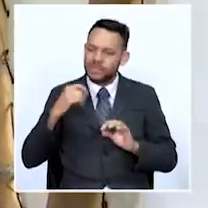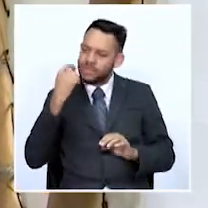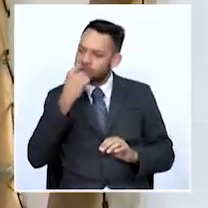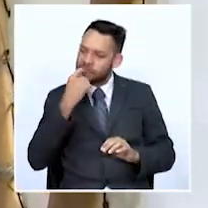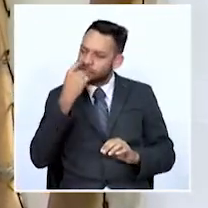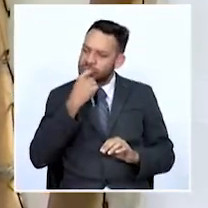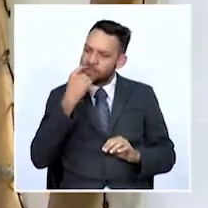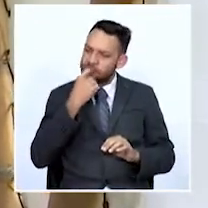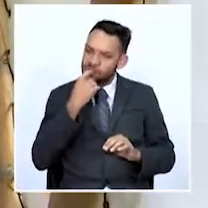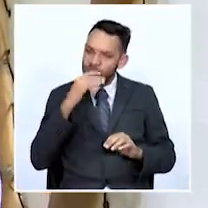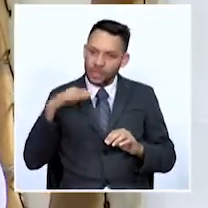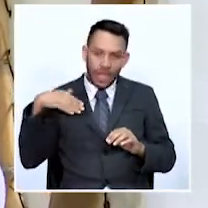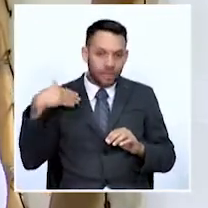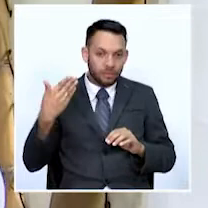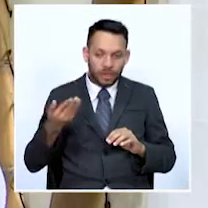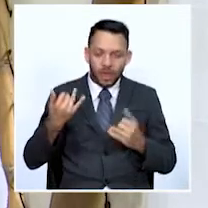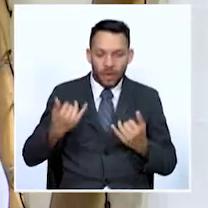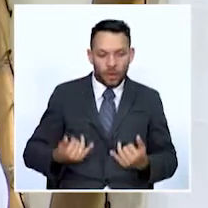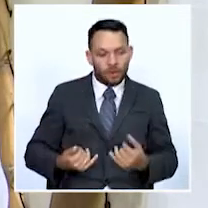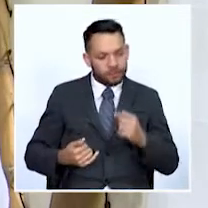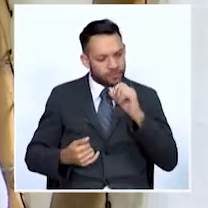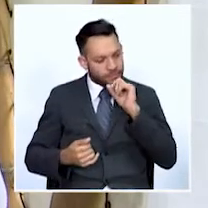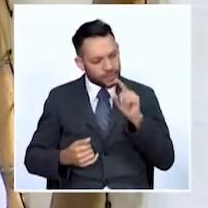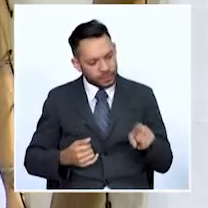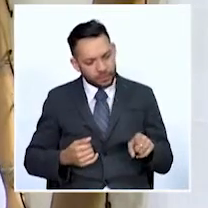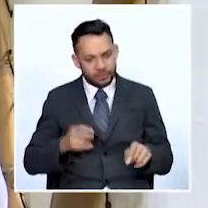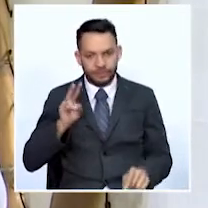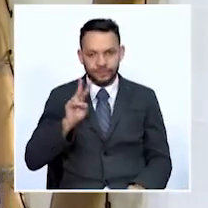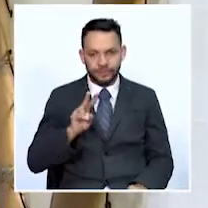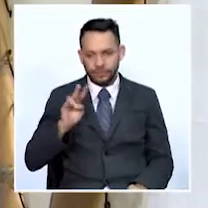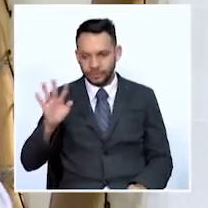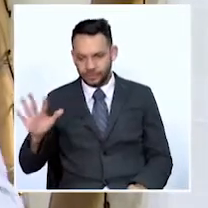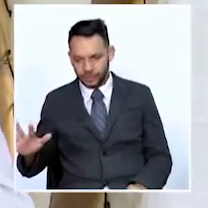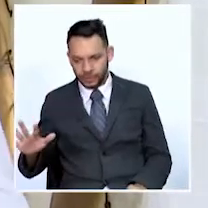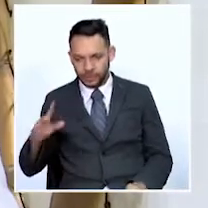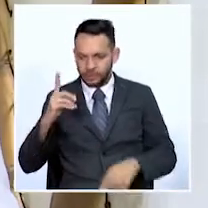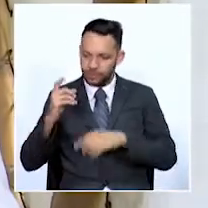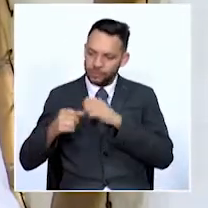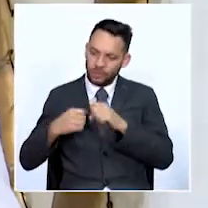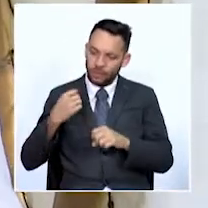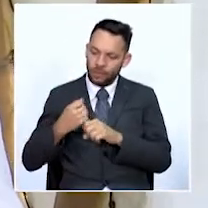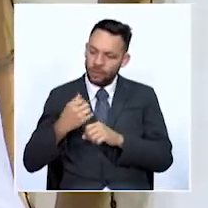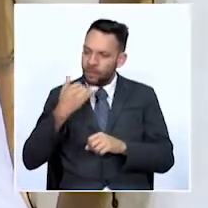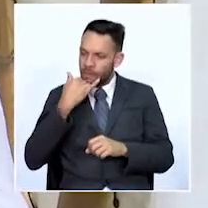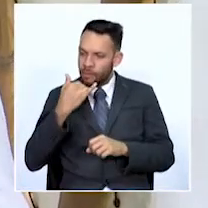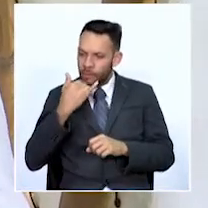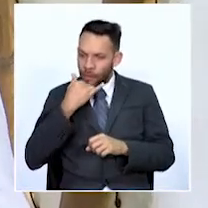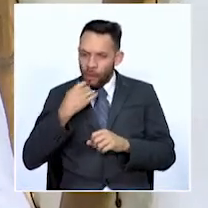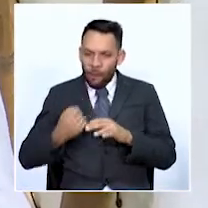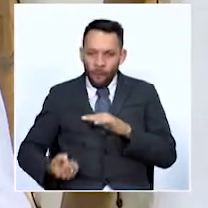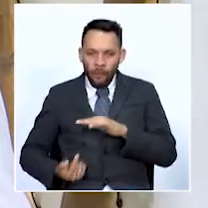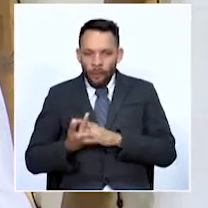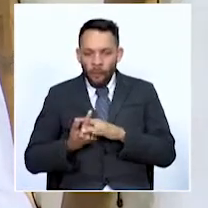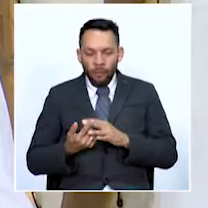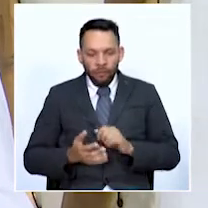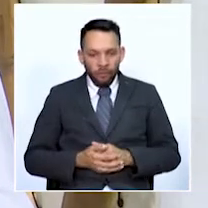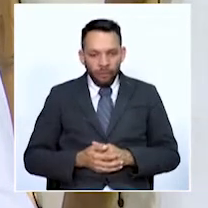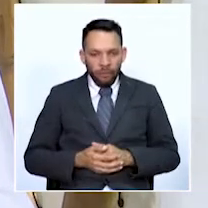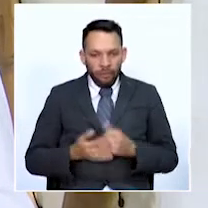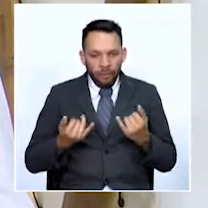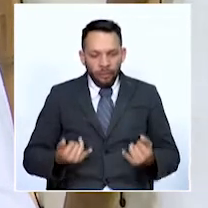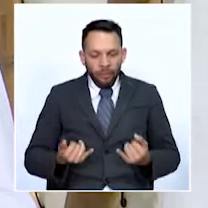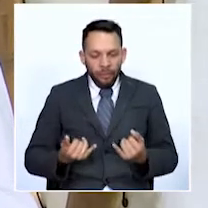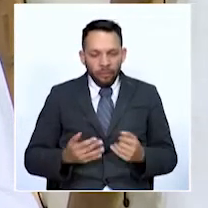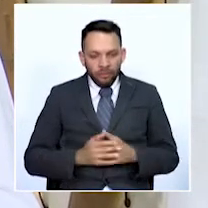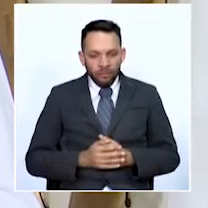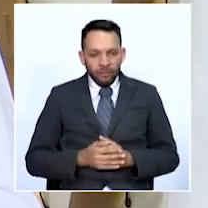cree usted que a edad alrededor de sus 20, 25 años algo pudo haber pasado? Pues mi madre